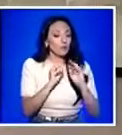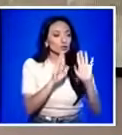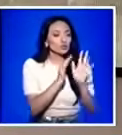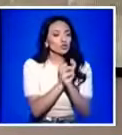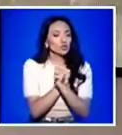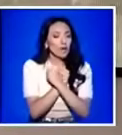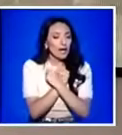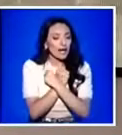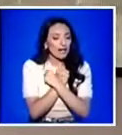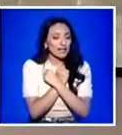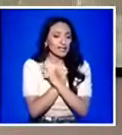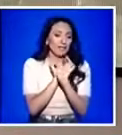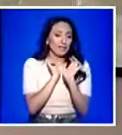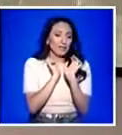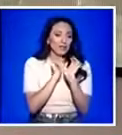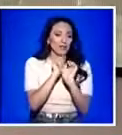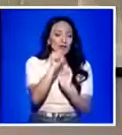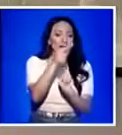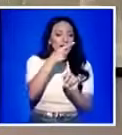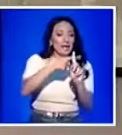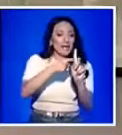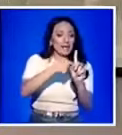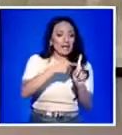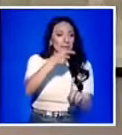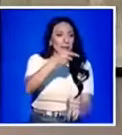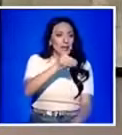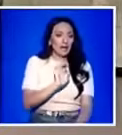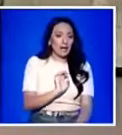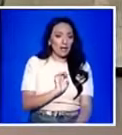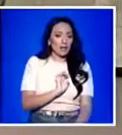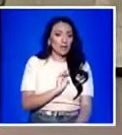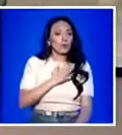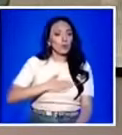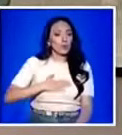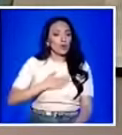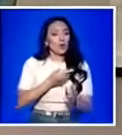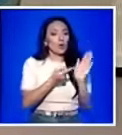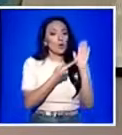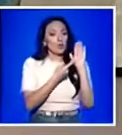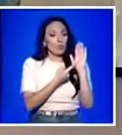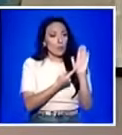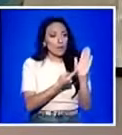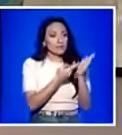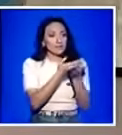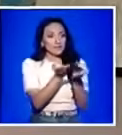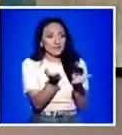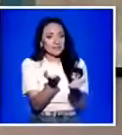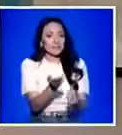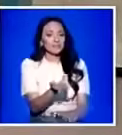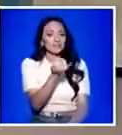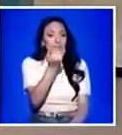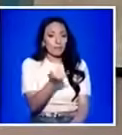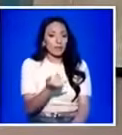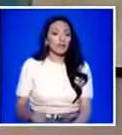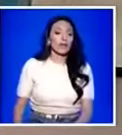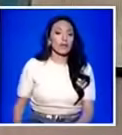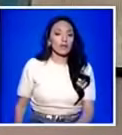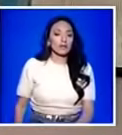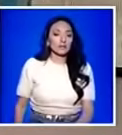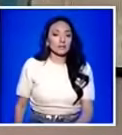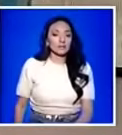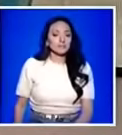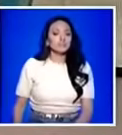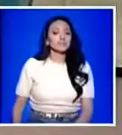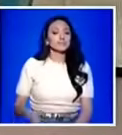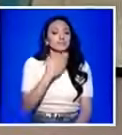el cariño que hay en cada mercado por cada una de ustedes, mi querida Bessy, de las caseritas, el día de hoy. A ver, enséñeme cómo